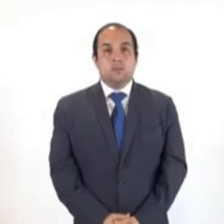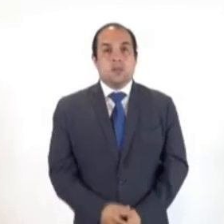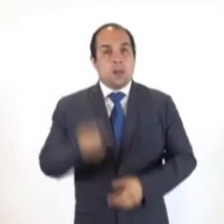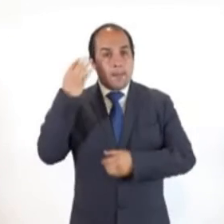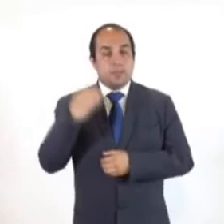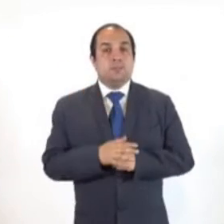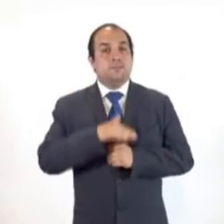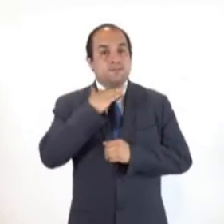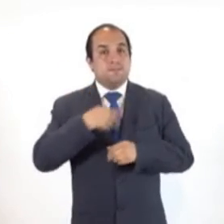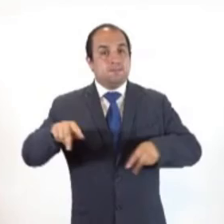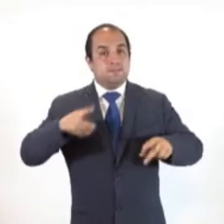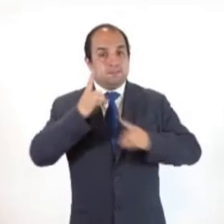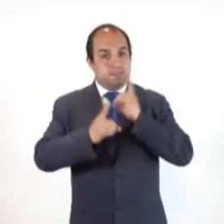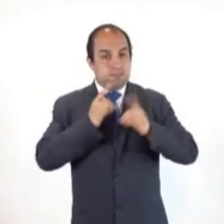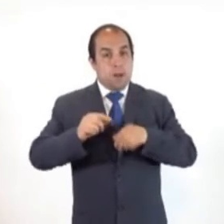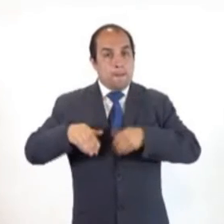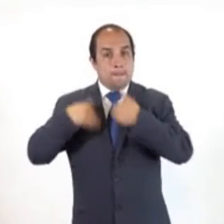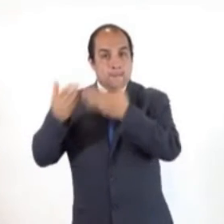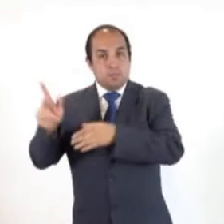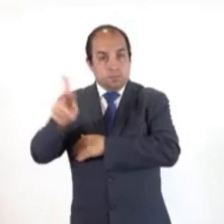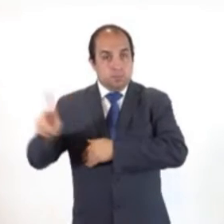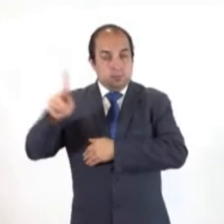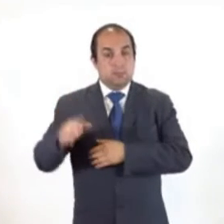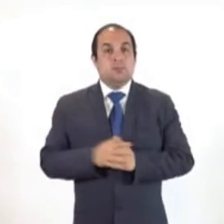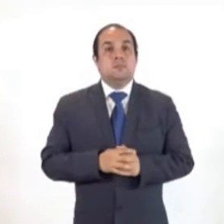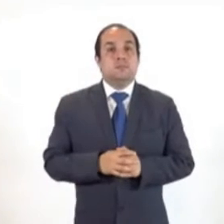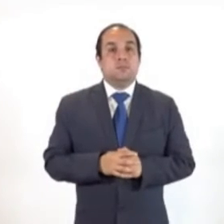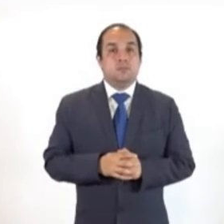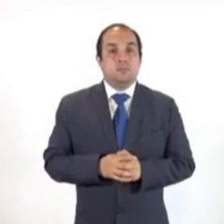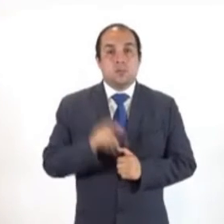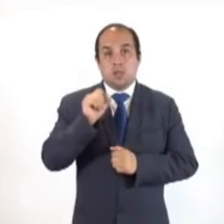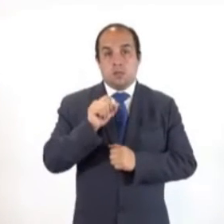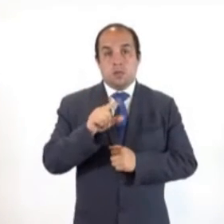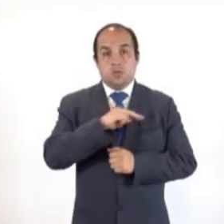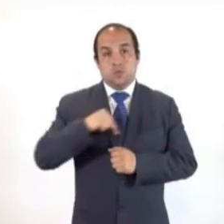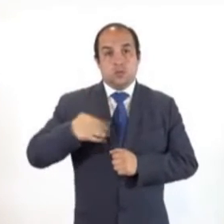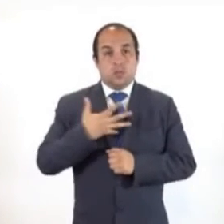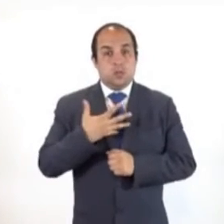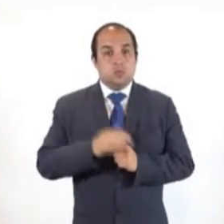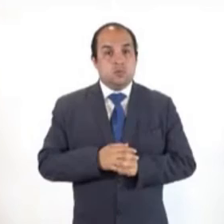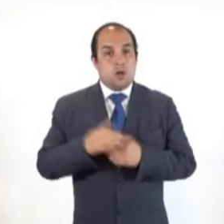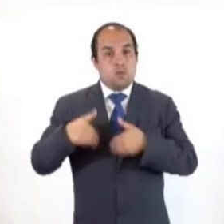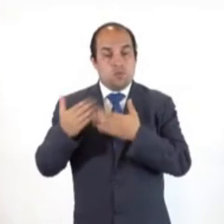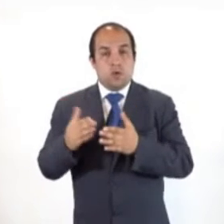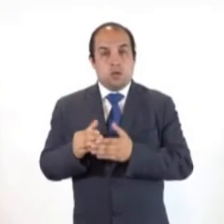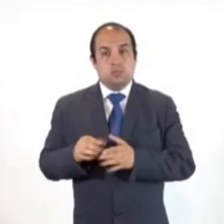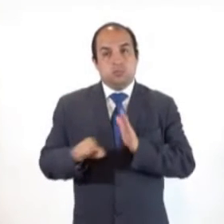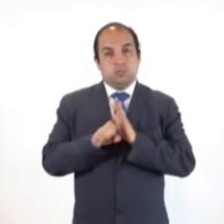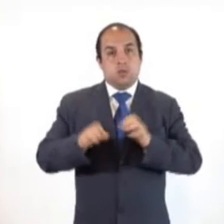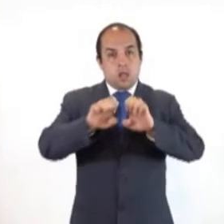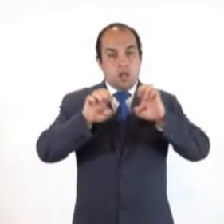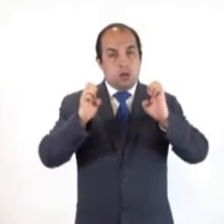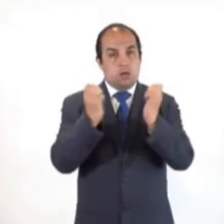Eventos de entretenimiento deportivo en público, en espacios abiertos, también, aún cuando estemos en el Estadio Azteca, en el Estadio de CU, en el de